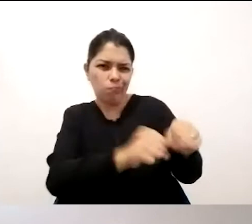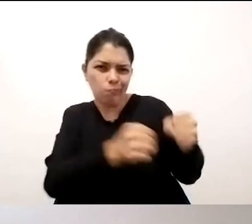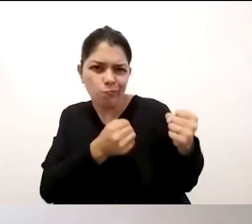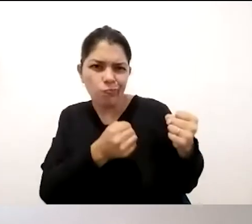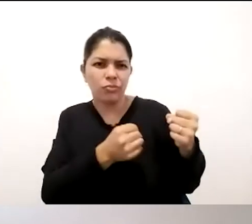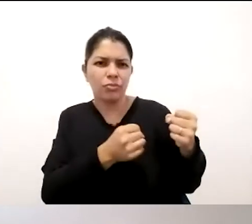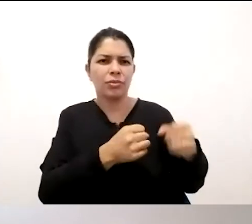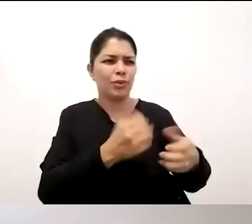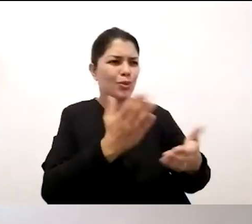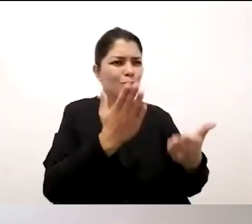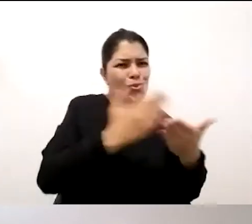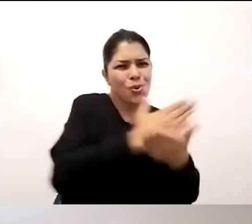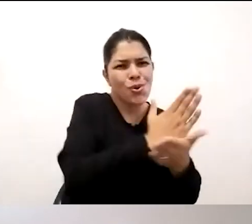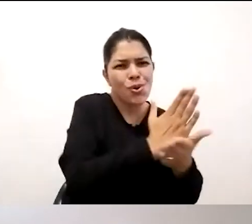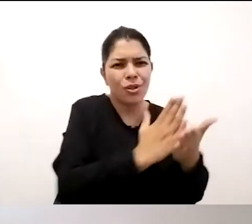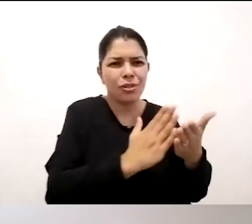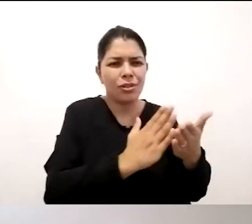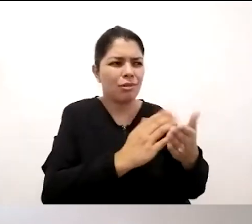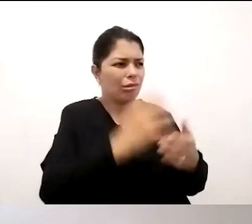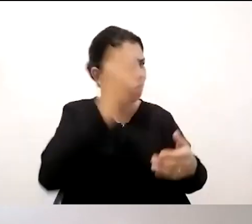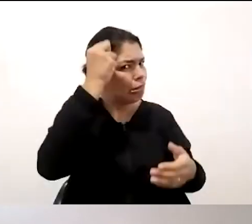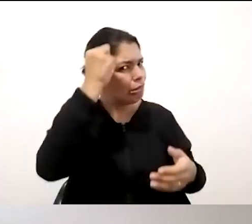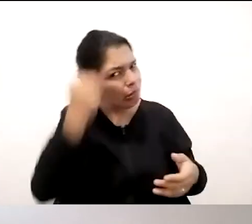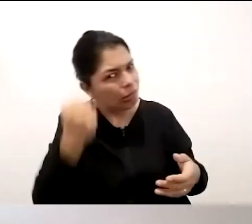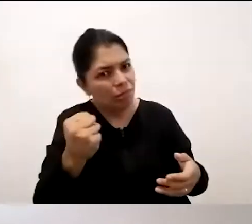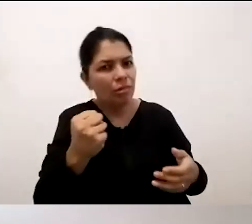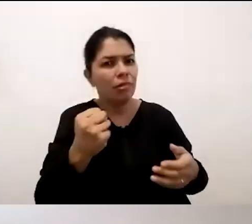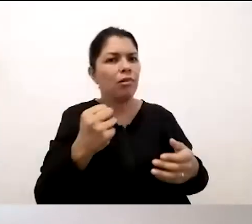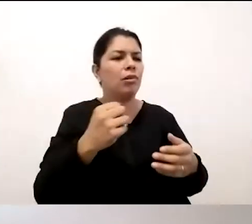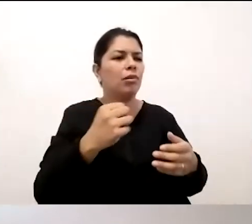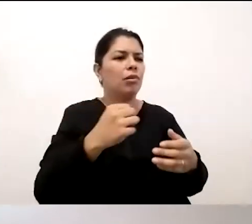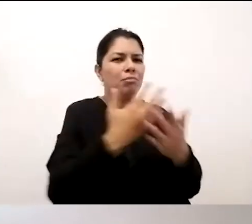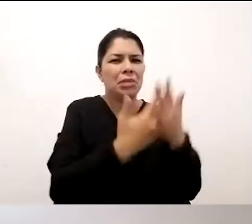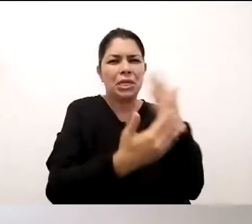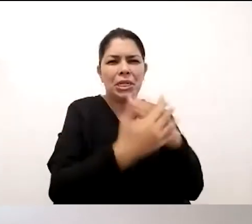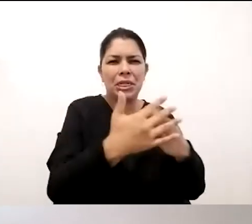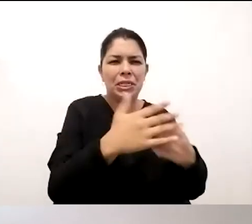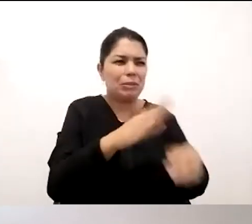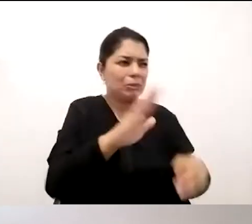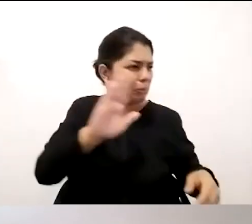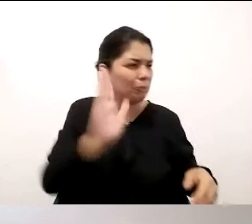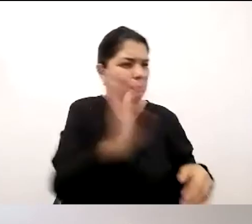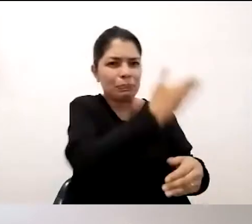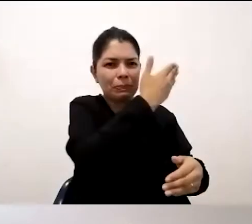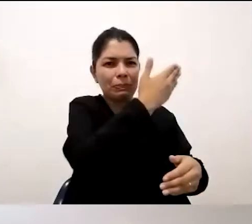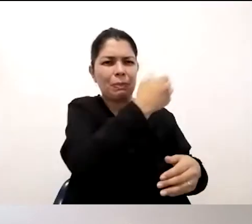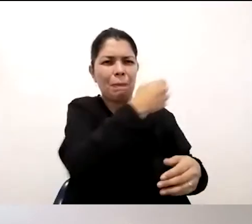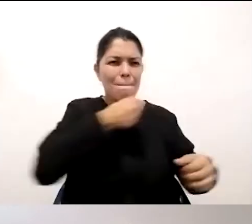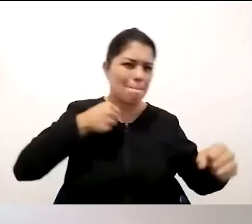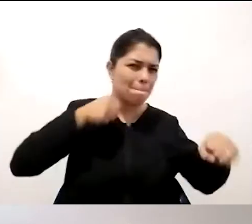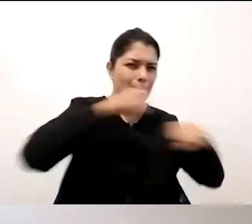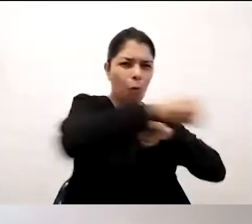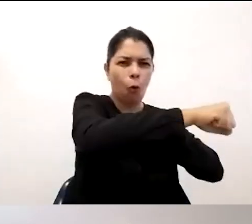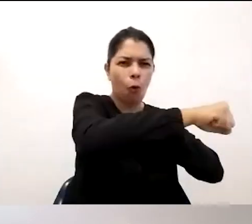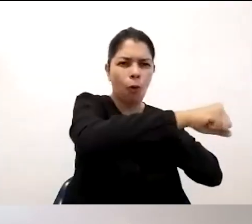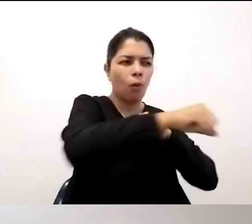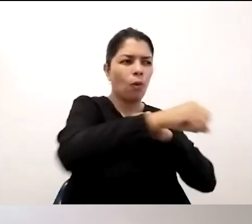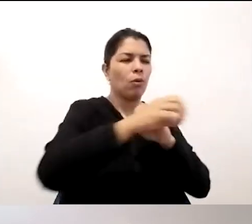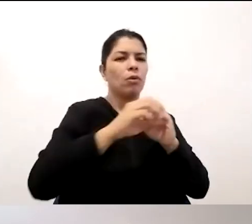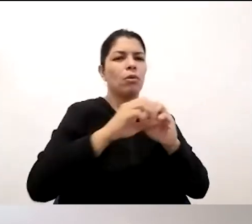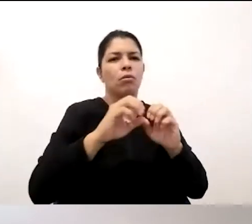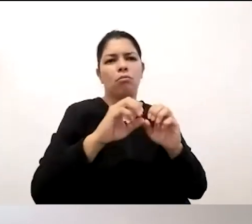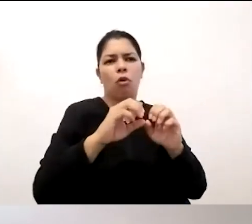cortes, alones de pelo, agresión de manos, cachetadas, puños o golpes con